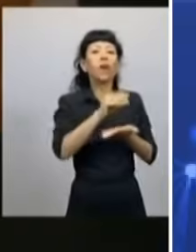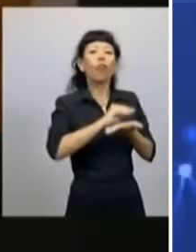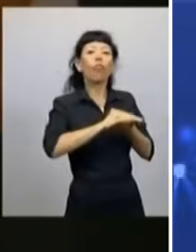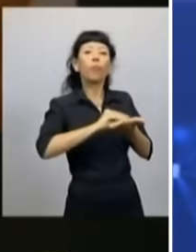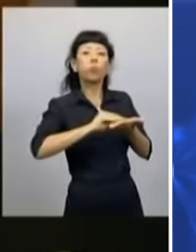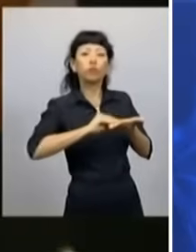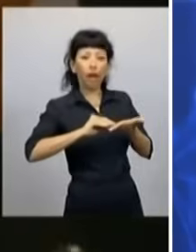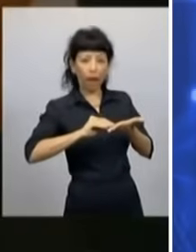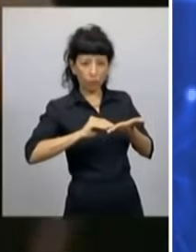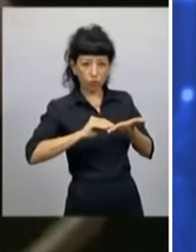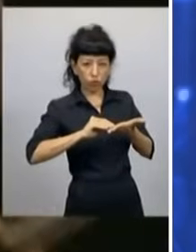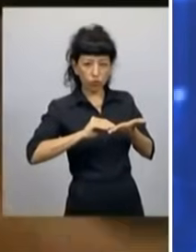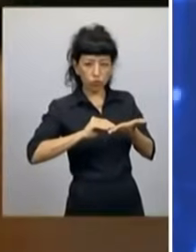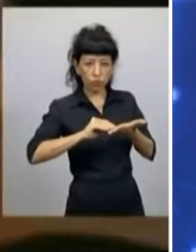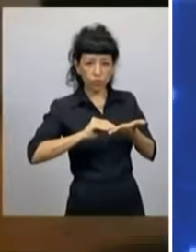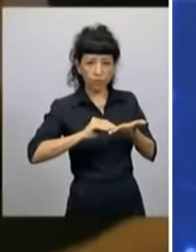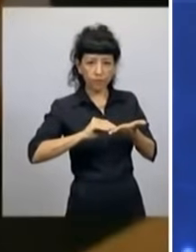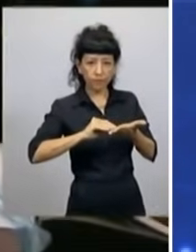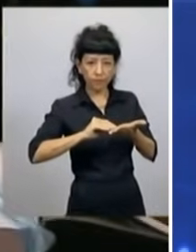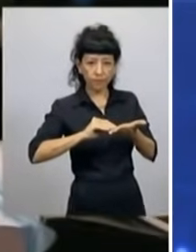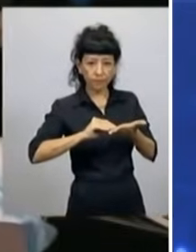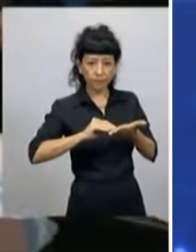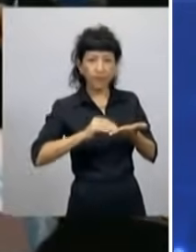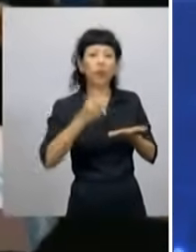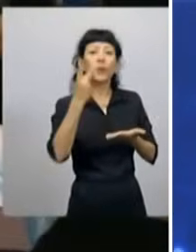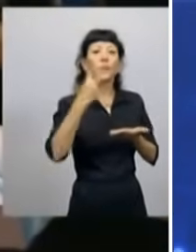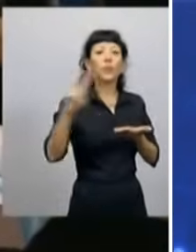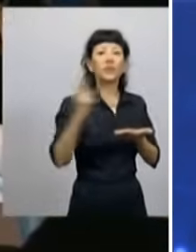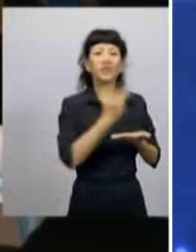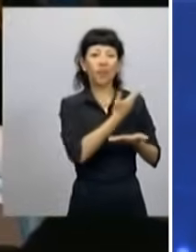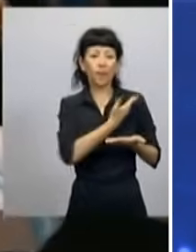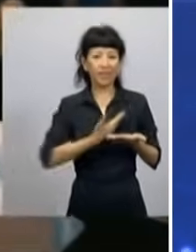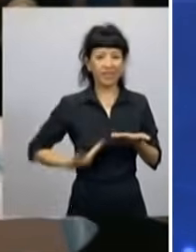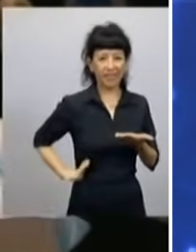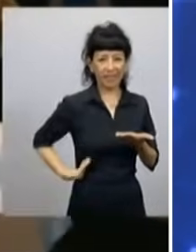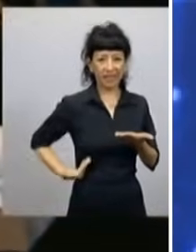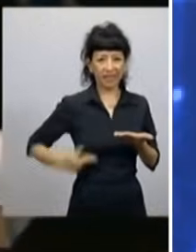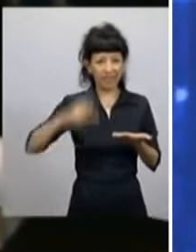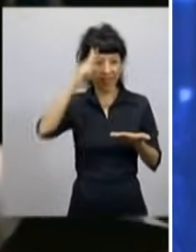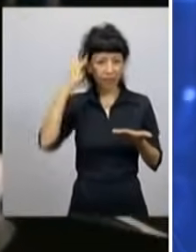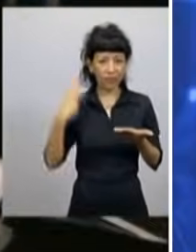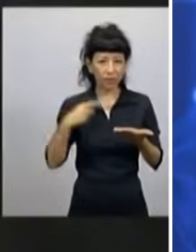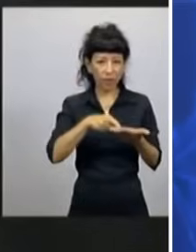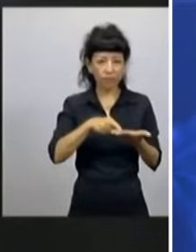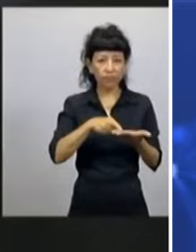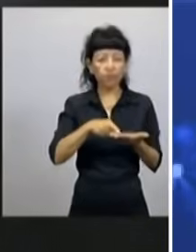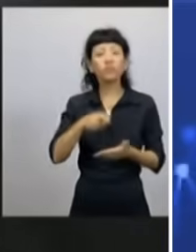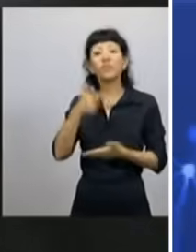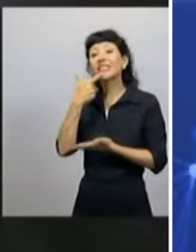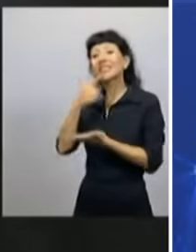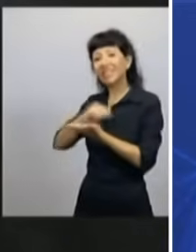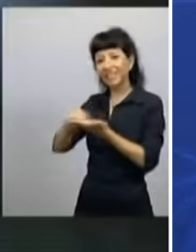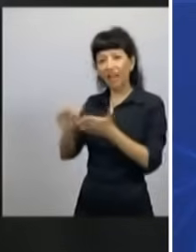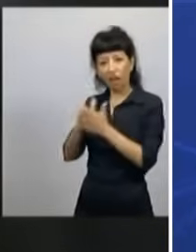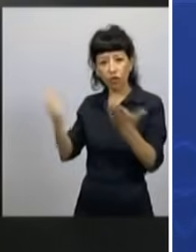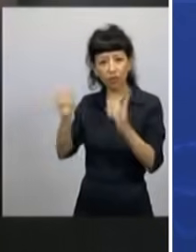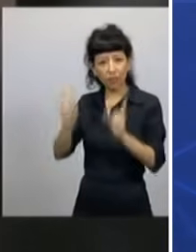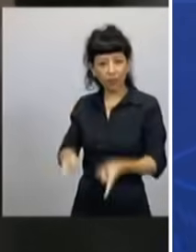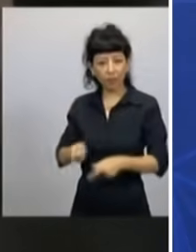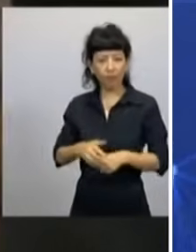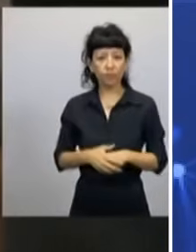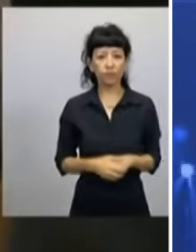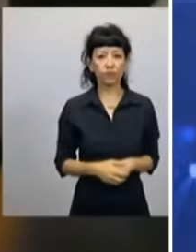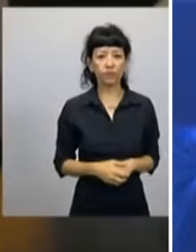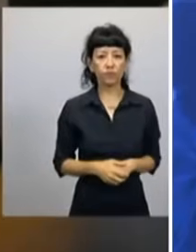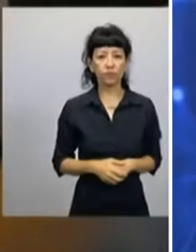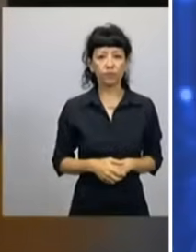gente que lo votó, en lugar de hablarle a la Asamblea Legislativa, diputados y senadores reunidos en el Congreso